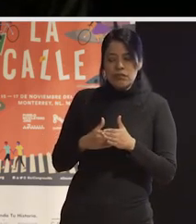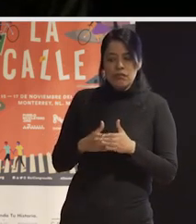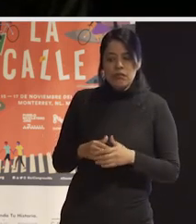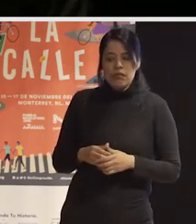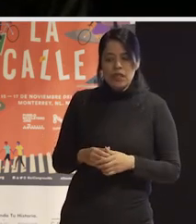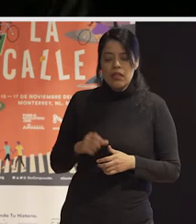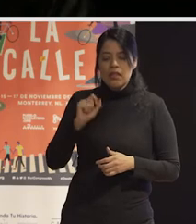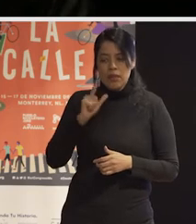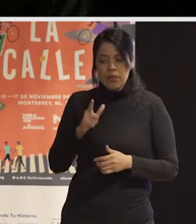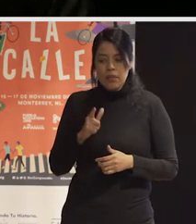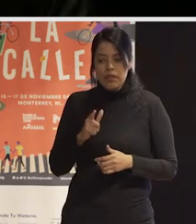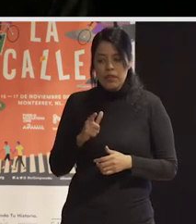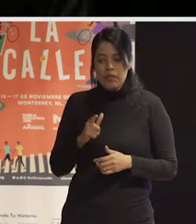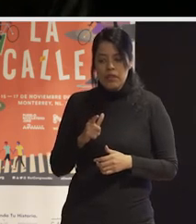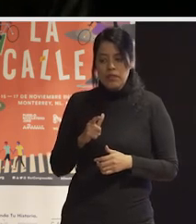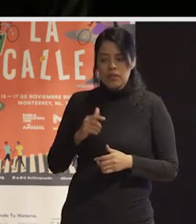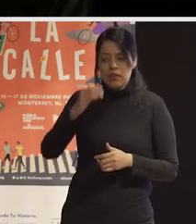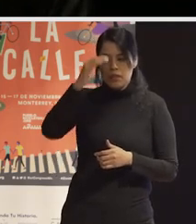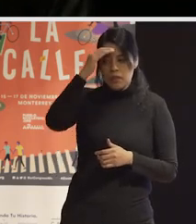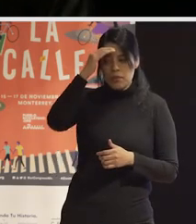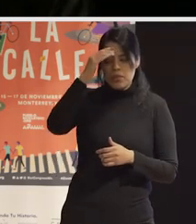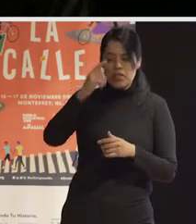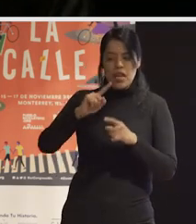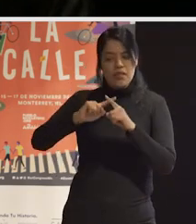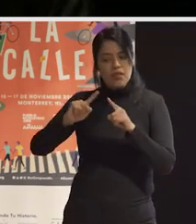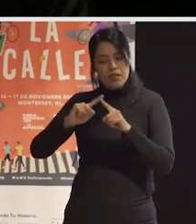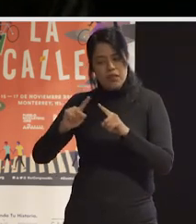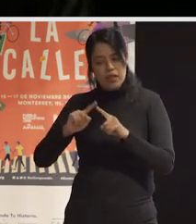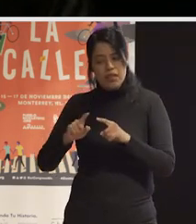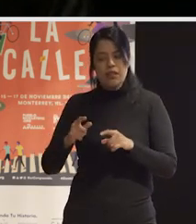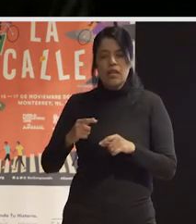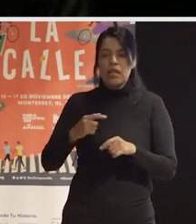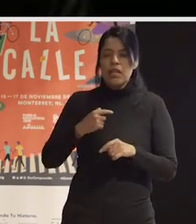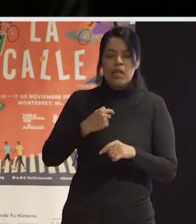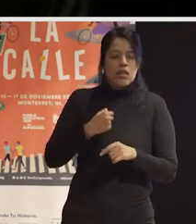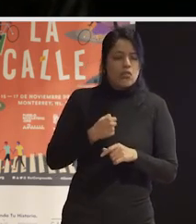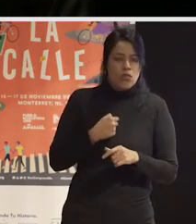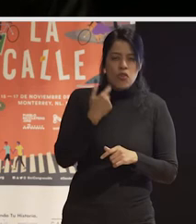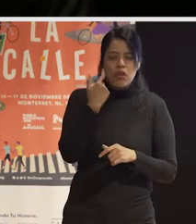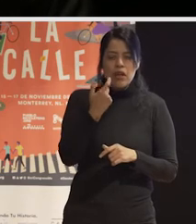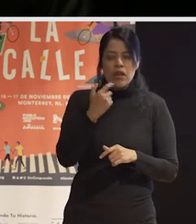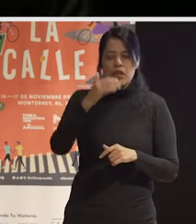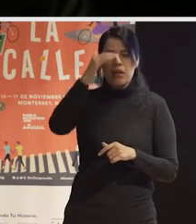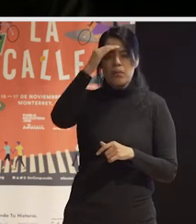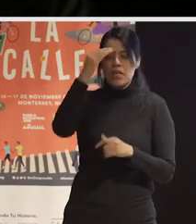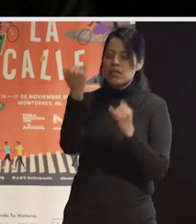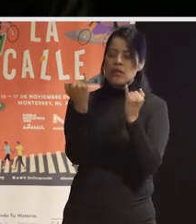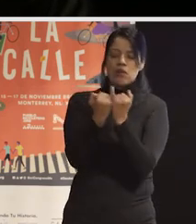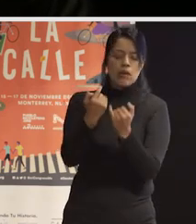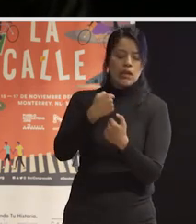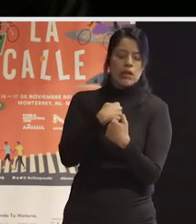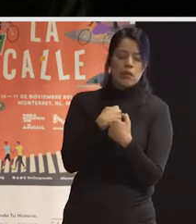salirme es de pensar fuera de la caja el no pretender que que piensen igual que yo